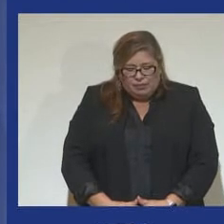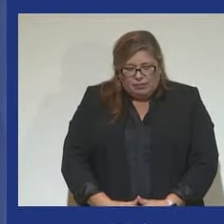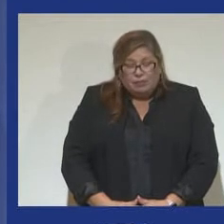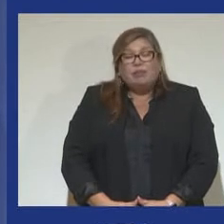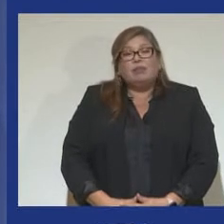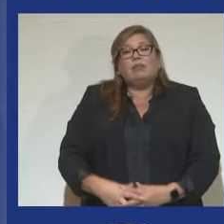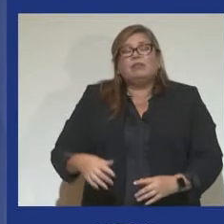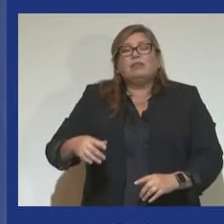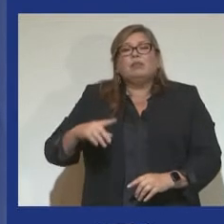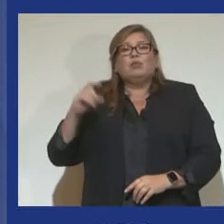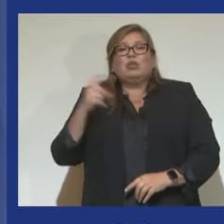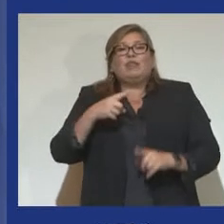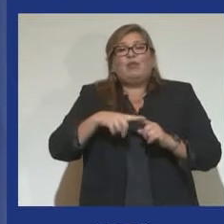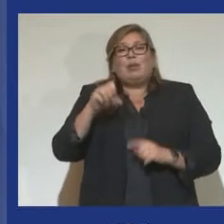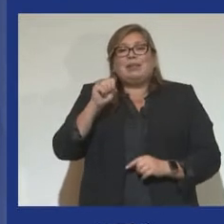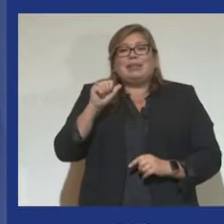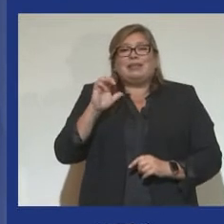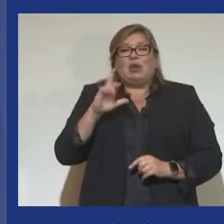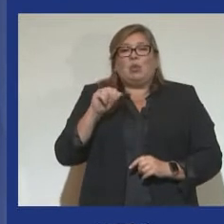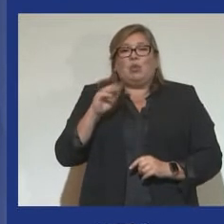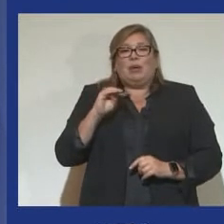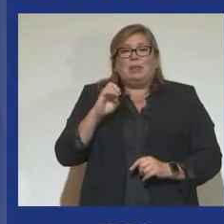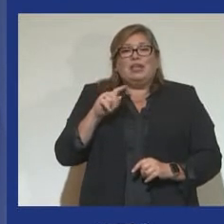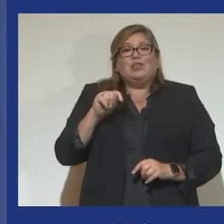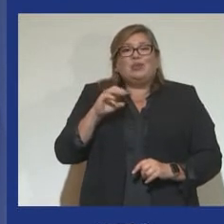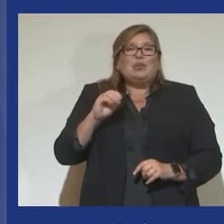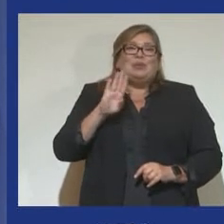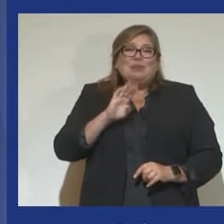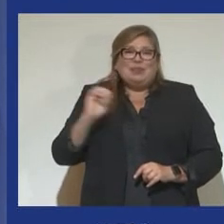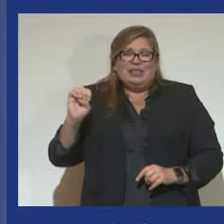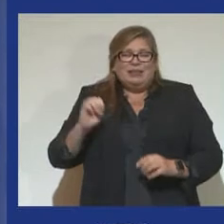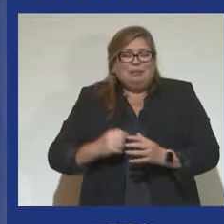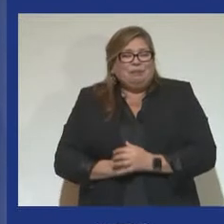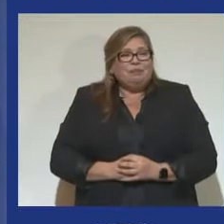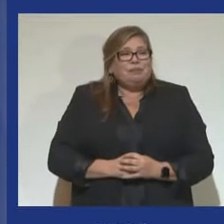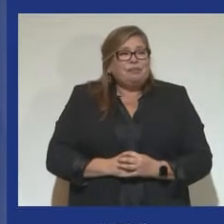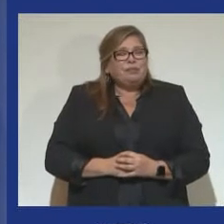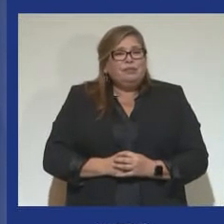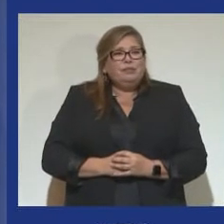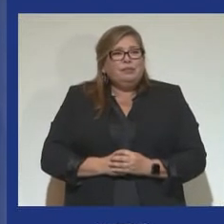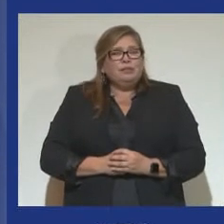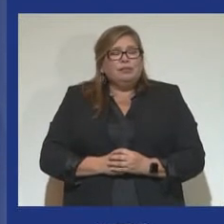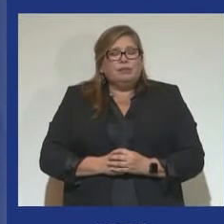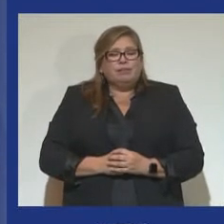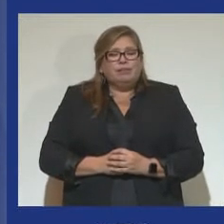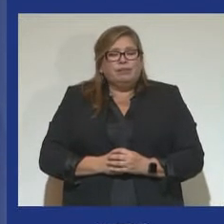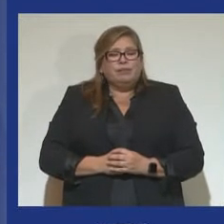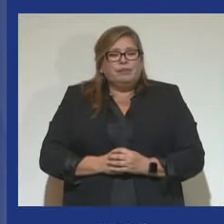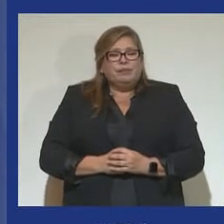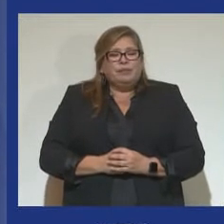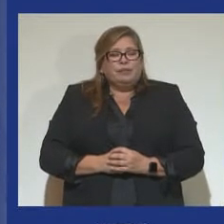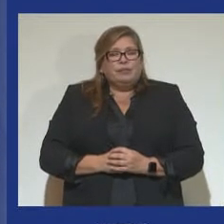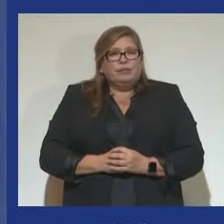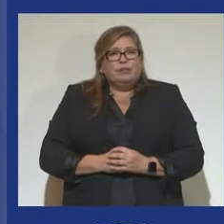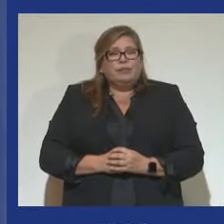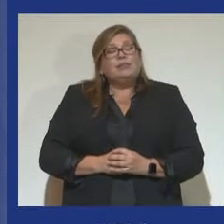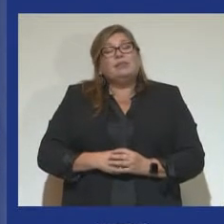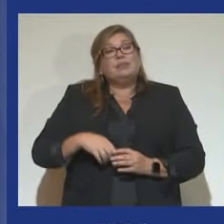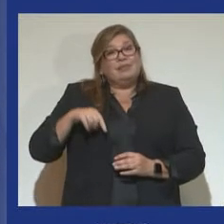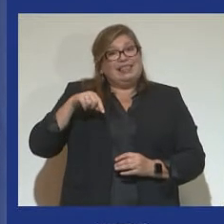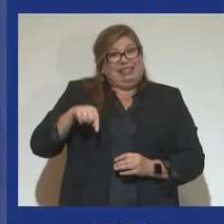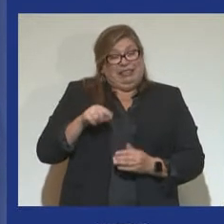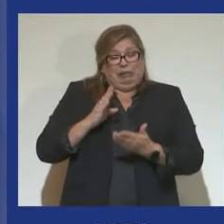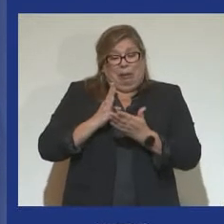sophie albou like the sacramento bee gracias gobernador este presupuesto como otros